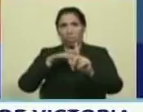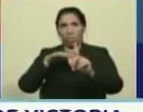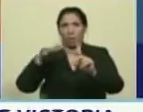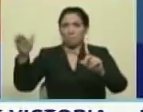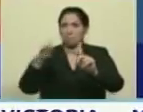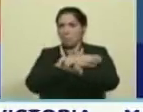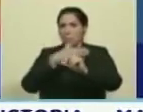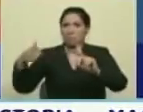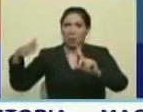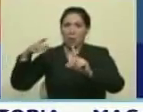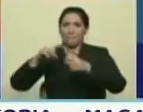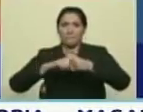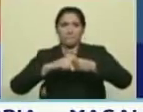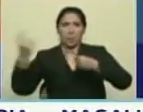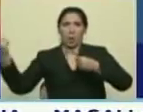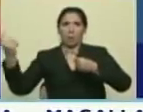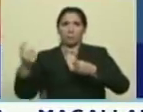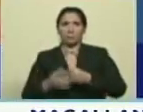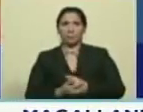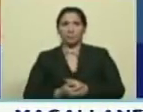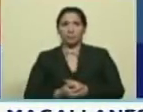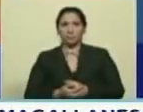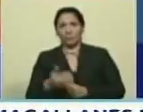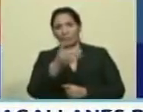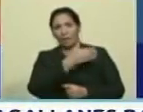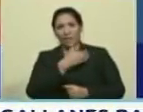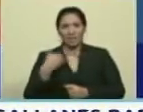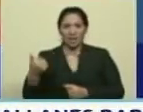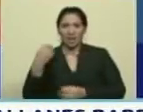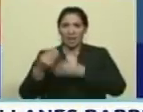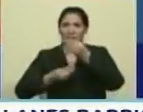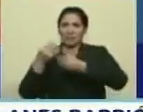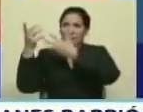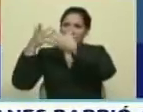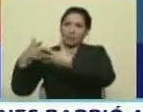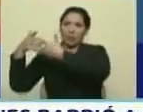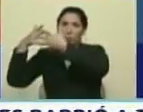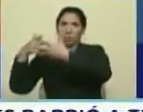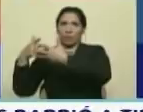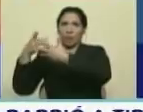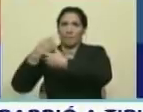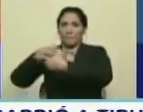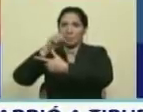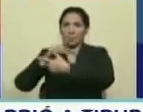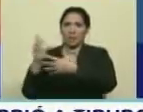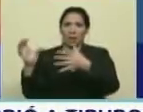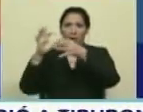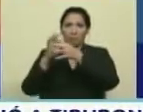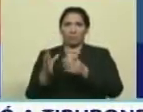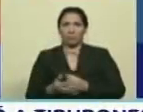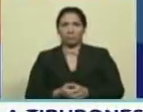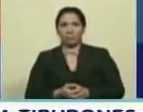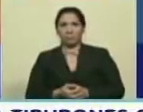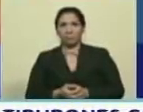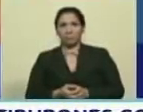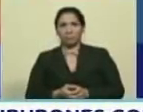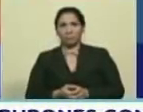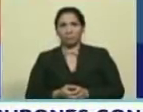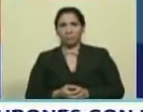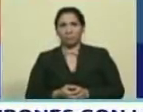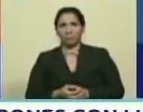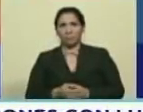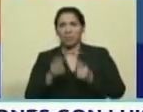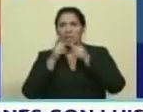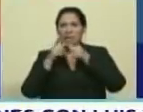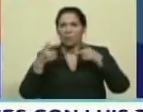y aislamiento que, como entonces, tienen en Estados Unidos a su principal articulador. Con acciones y lenguajes cada vez